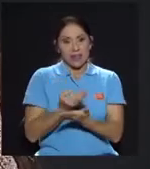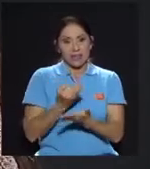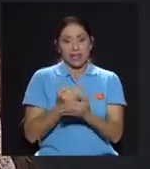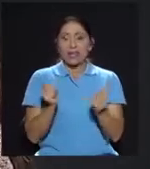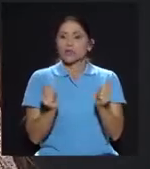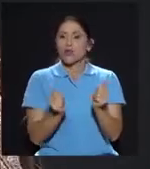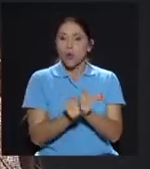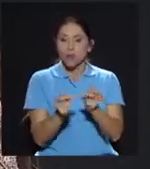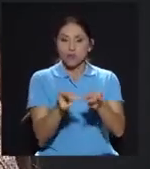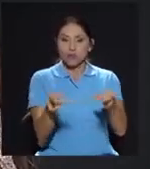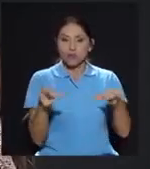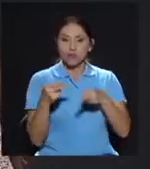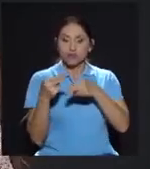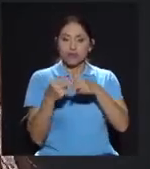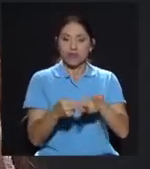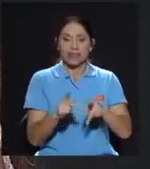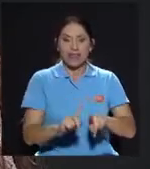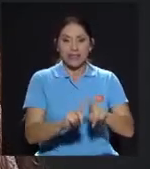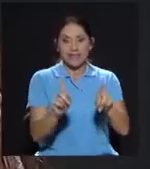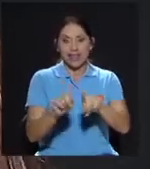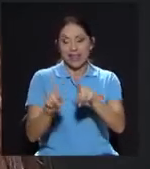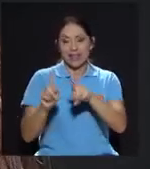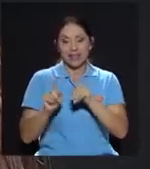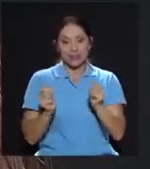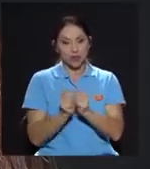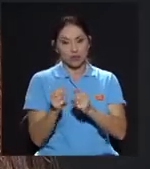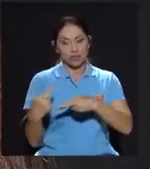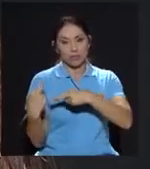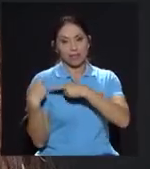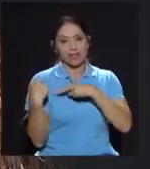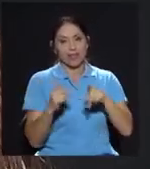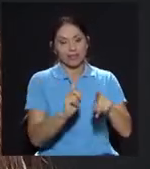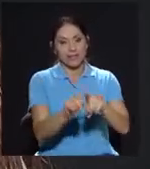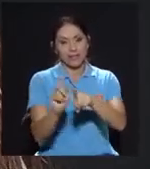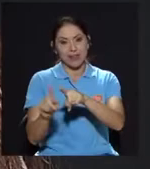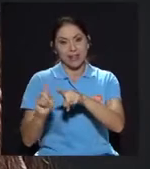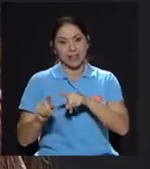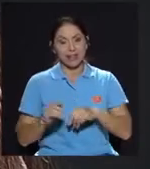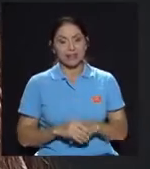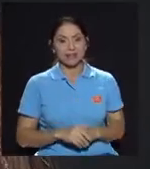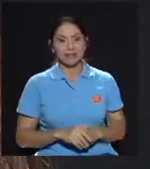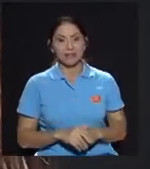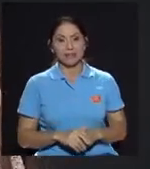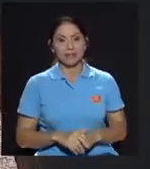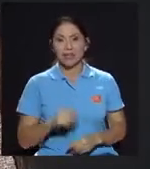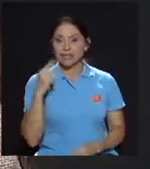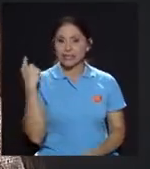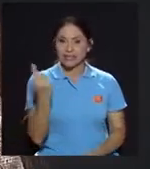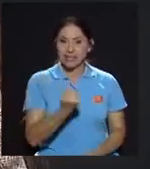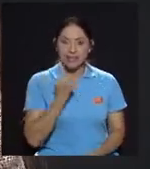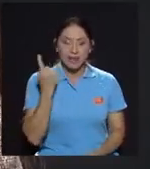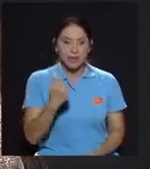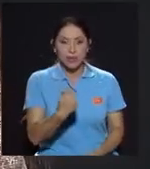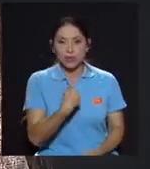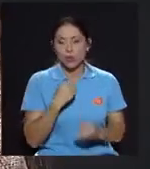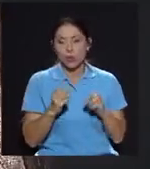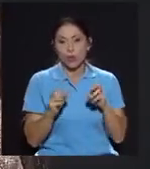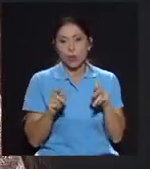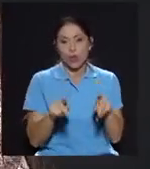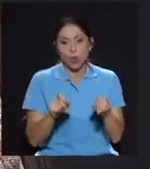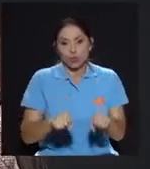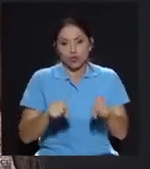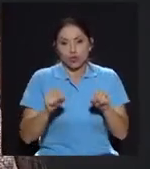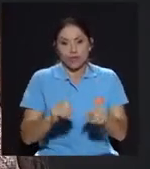con responsabilidades diferentes de tal manera de que éste siempre tuve la posibilidad de cambio y de